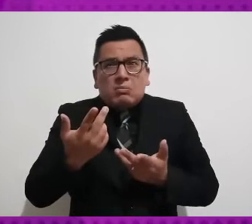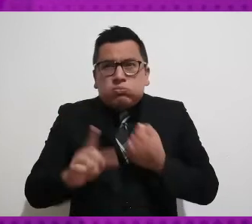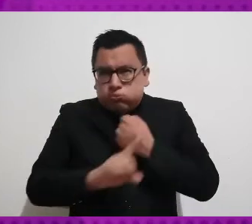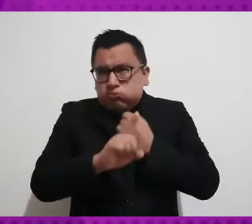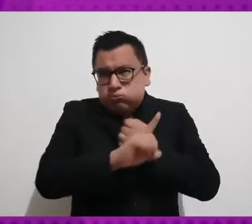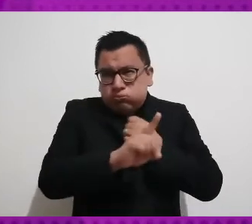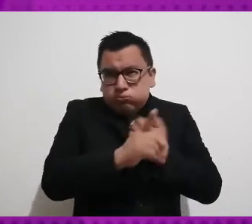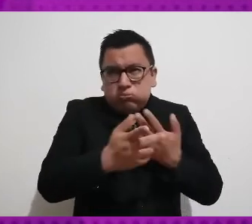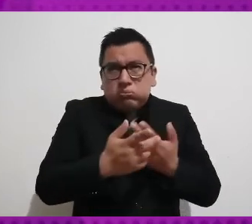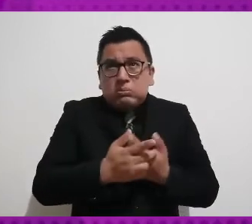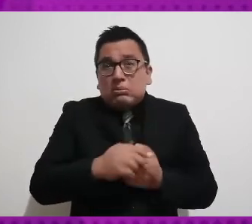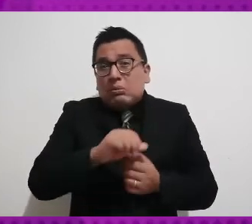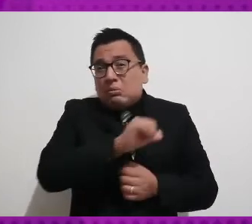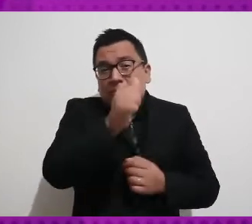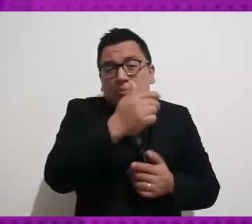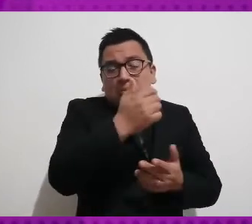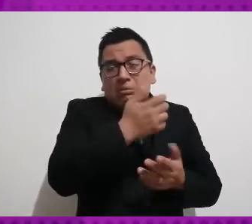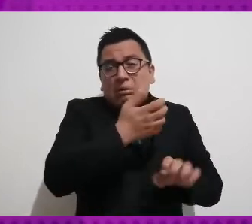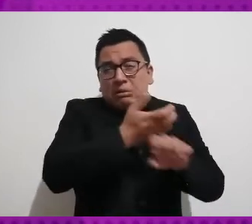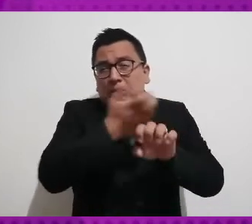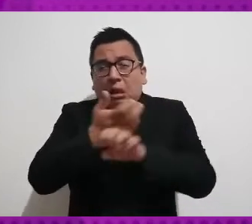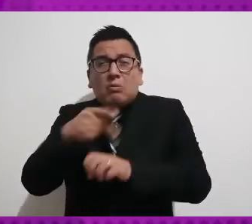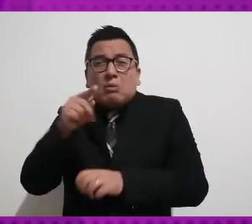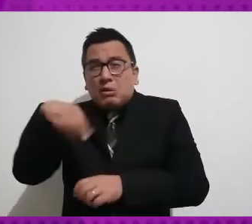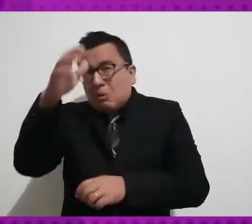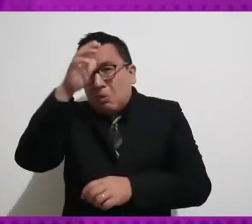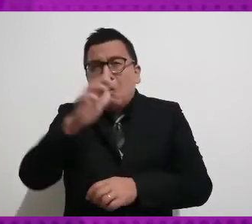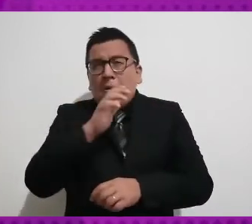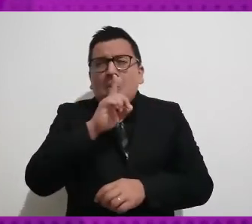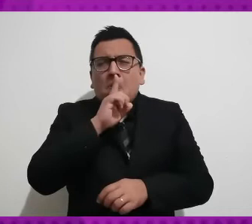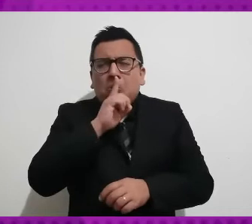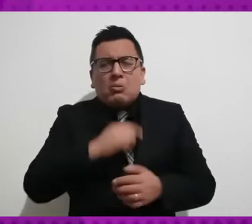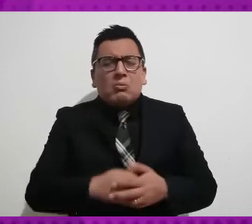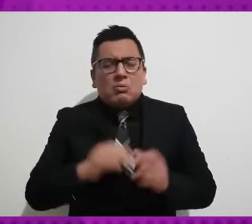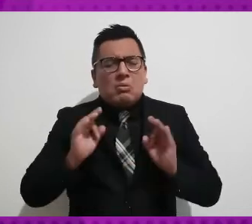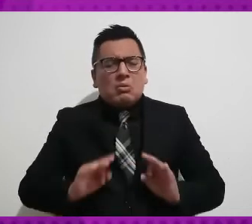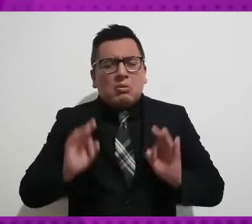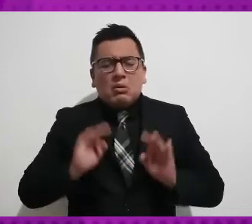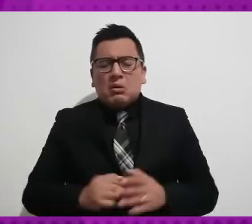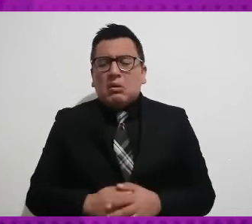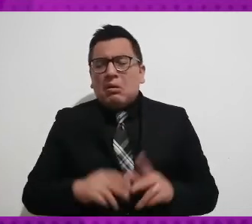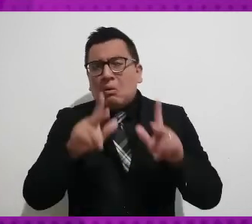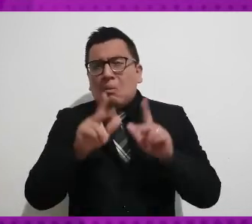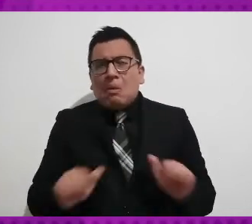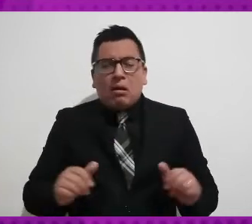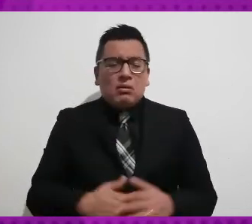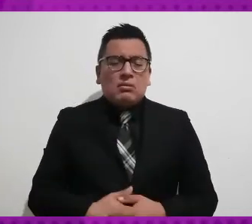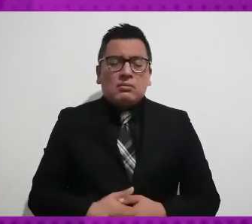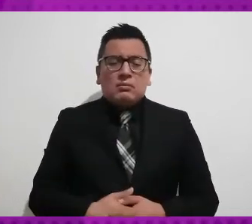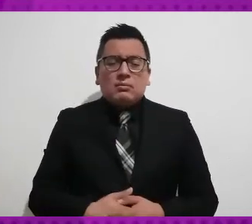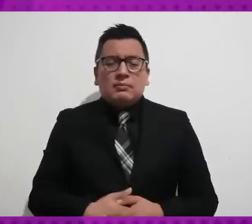fueron en otras partes del país, pero en nuestro caso, en Coahuila, la jornada fue una jornada muy tranquila, pacífica.